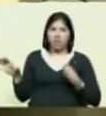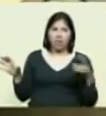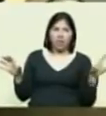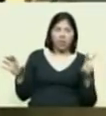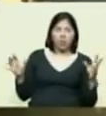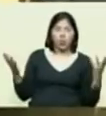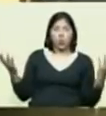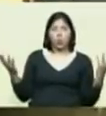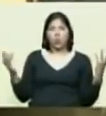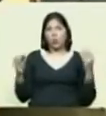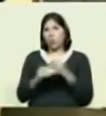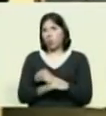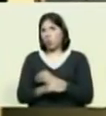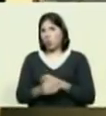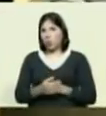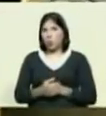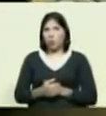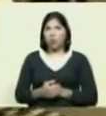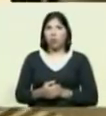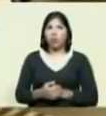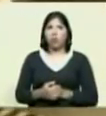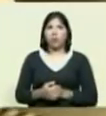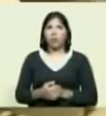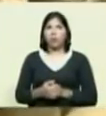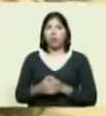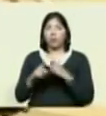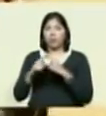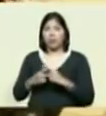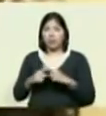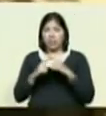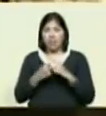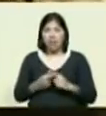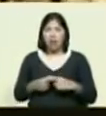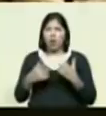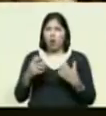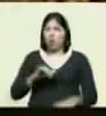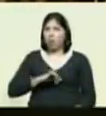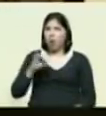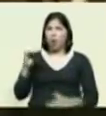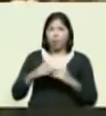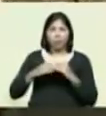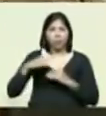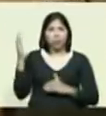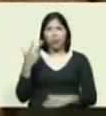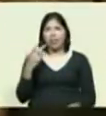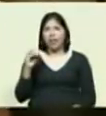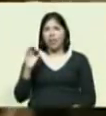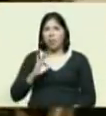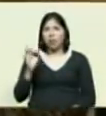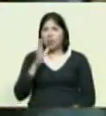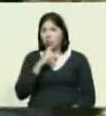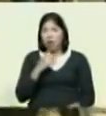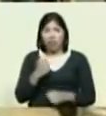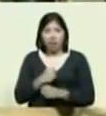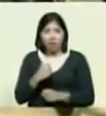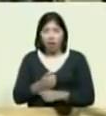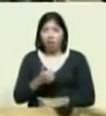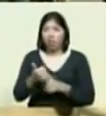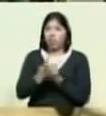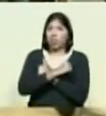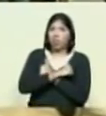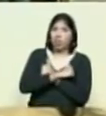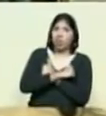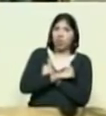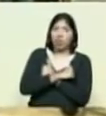en Argentina, donde la cifra de desempleo se ha aumentado en más de un 30% en relación del